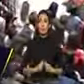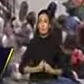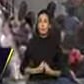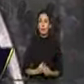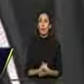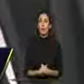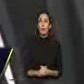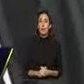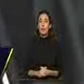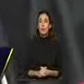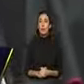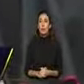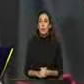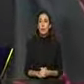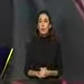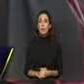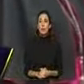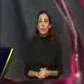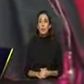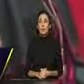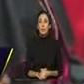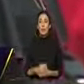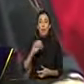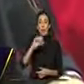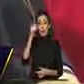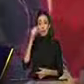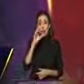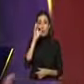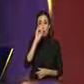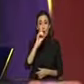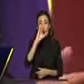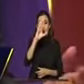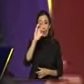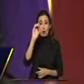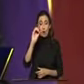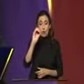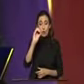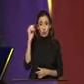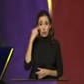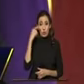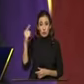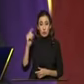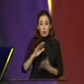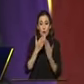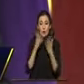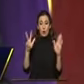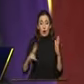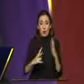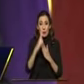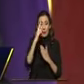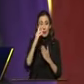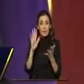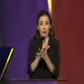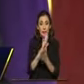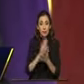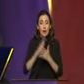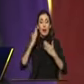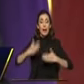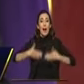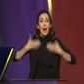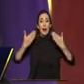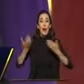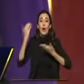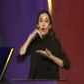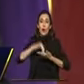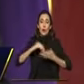El otro día, Otto estuvo inaugurando una de esas escuelas, y la gente decía, la alegría vuelve a la